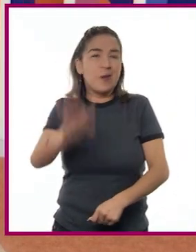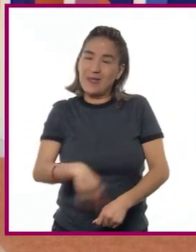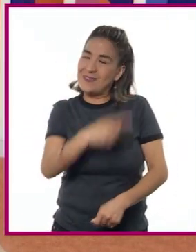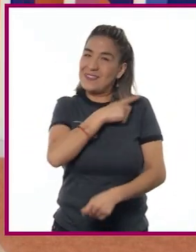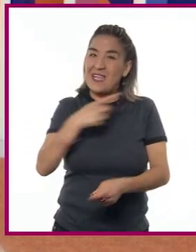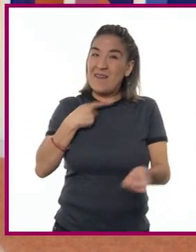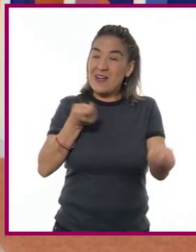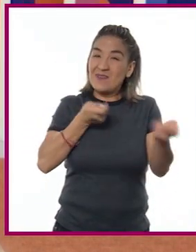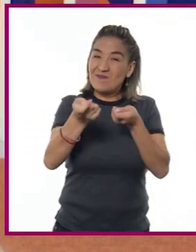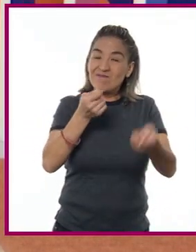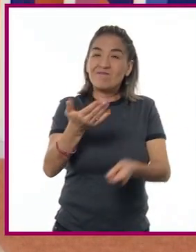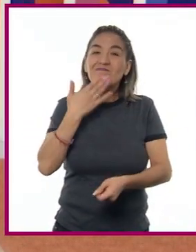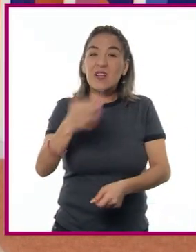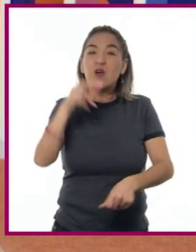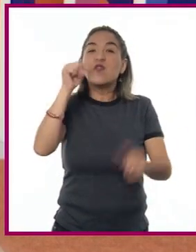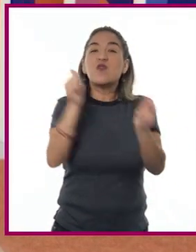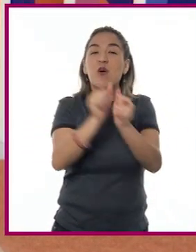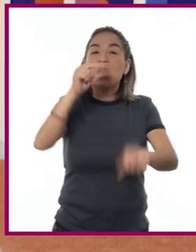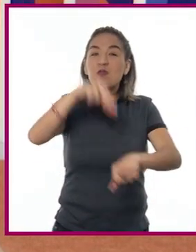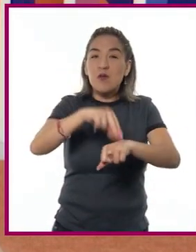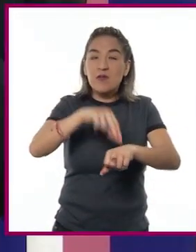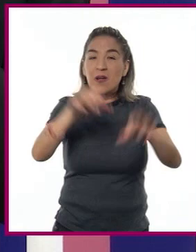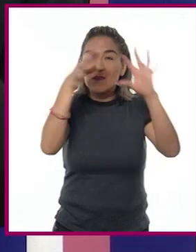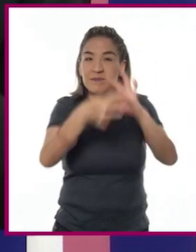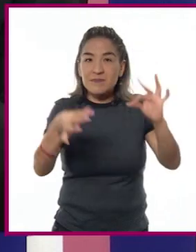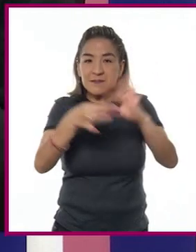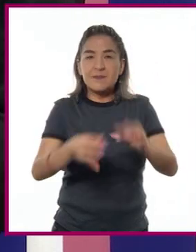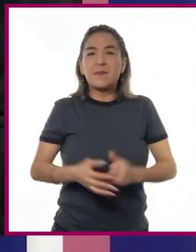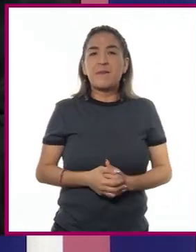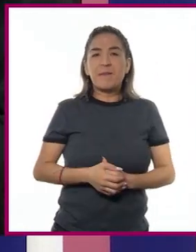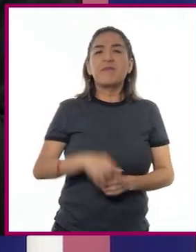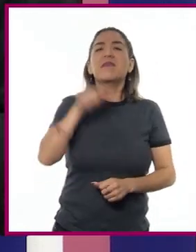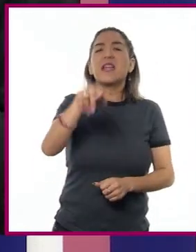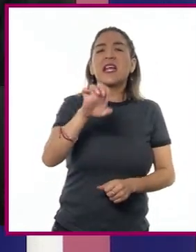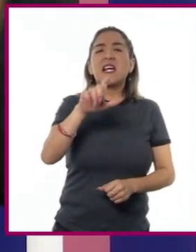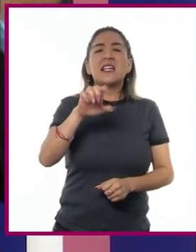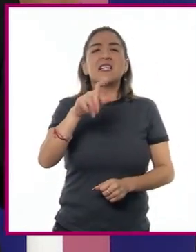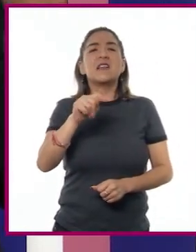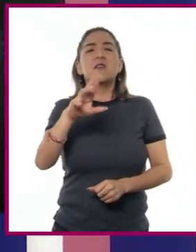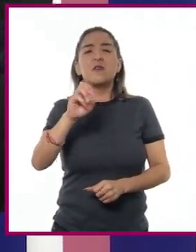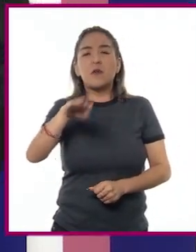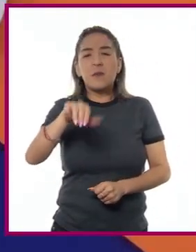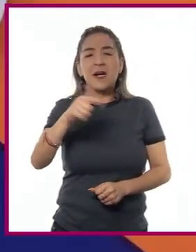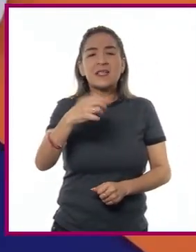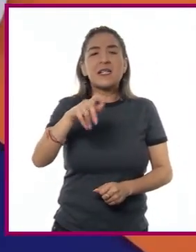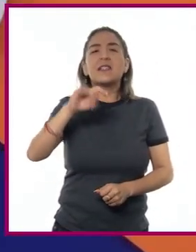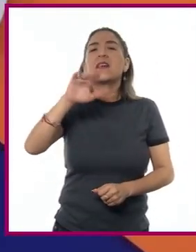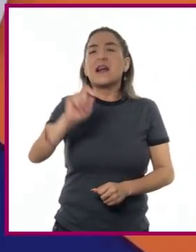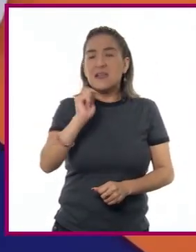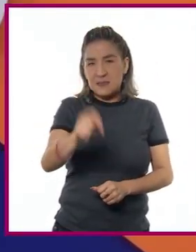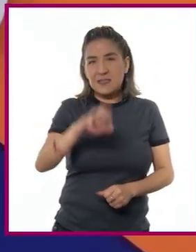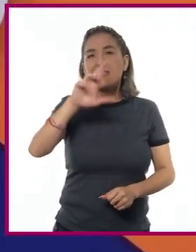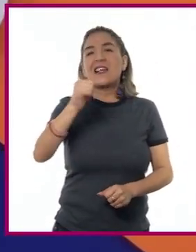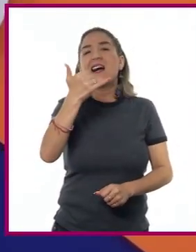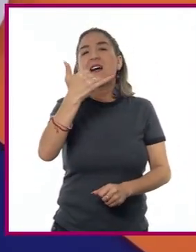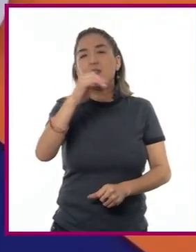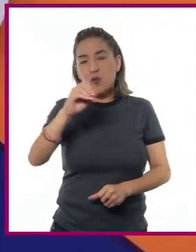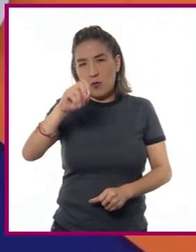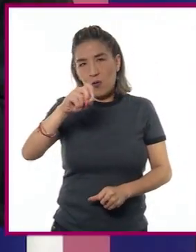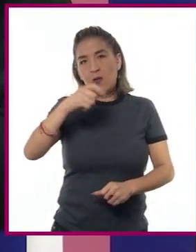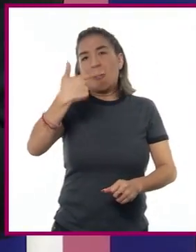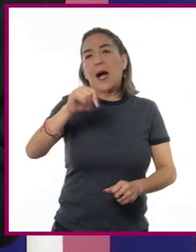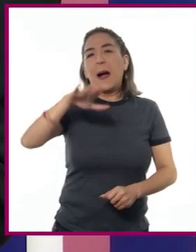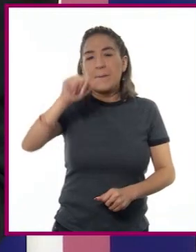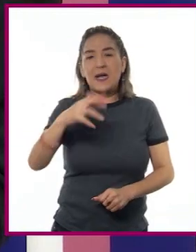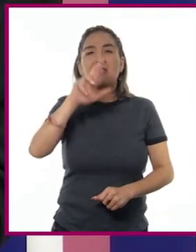utilizarlo es para diagnosticar. Hay otros elementos que emiten radiación electromagnética, como que son rayos gamma o rayos X,